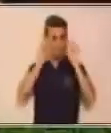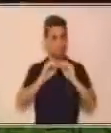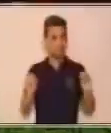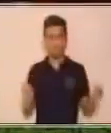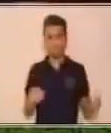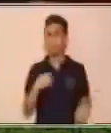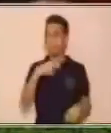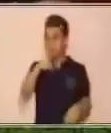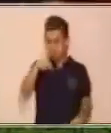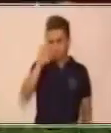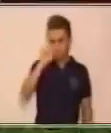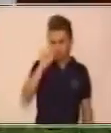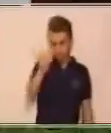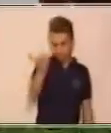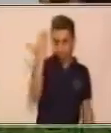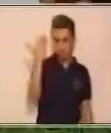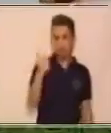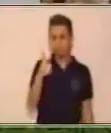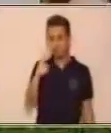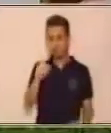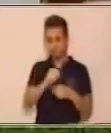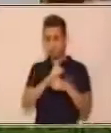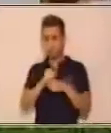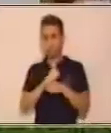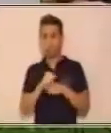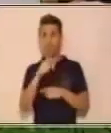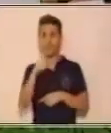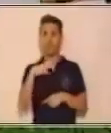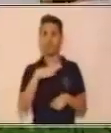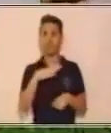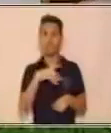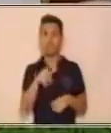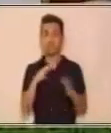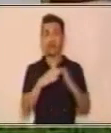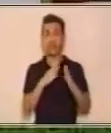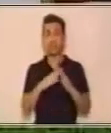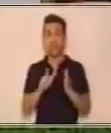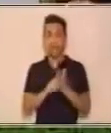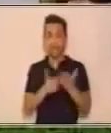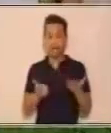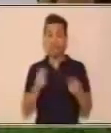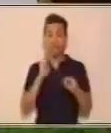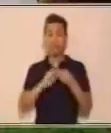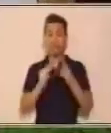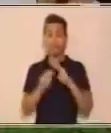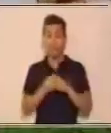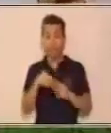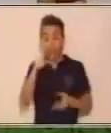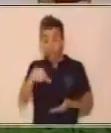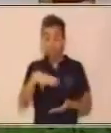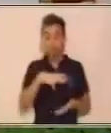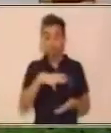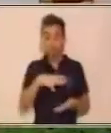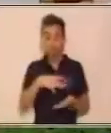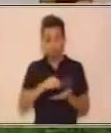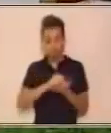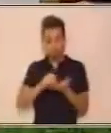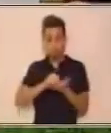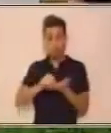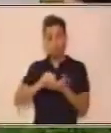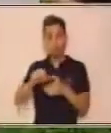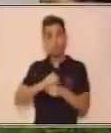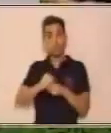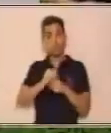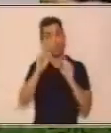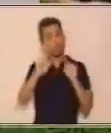que te desafío a que practiques. Si tienes en casa tu libro de matemáticas y ahí hay ejercicios propuestos,